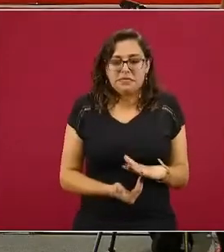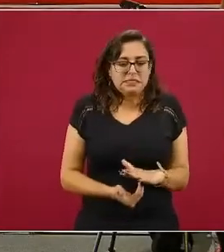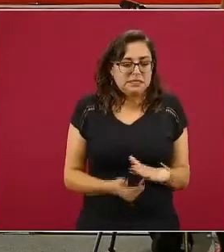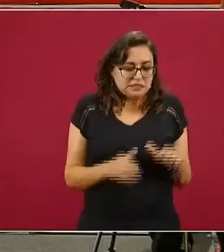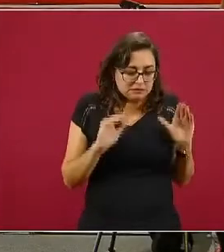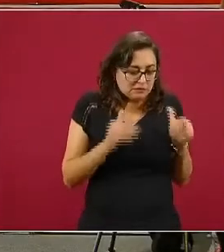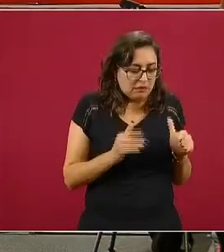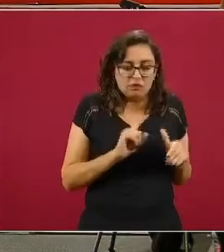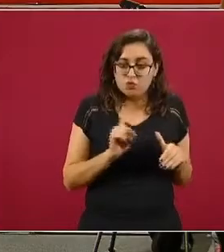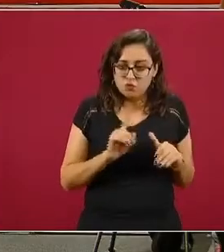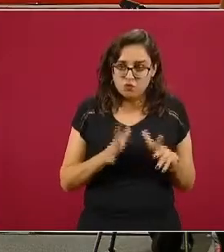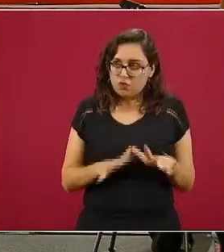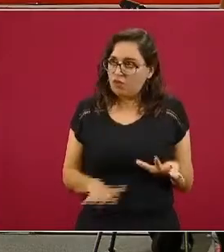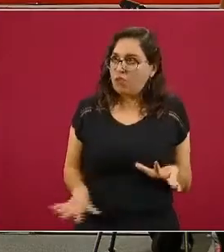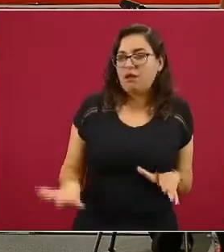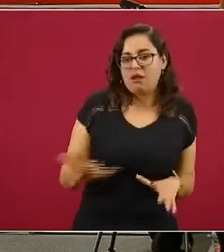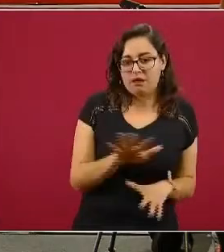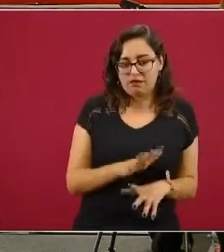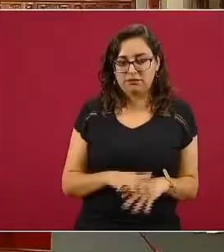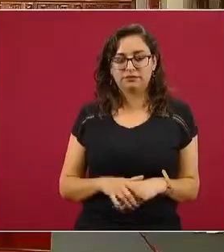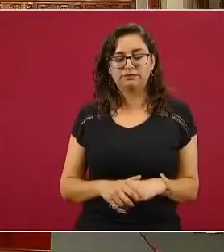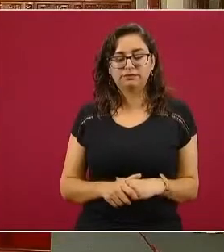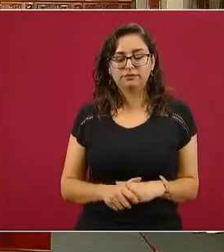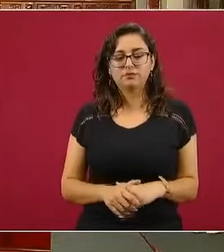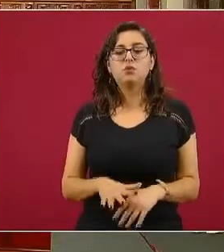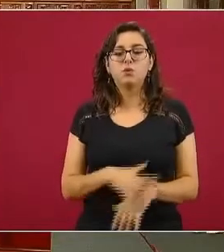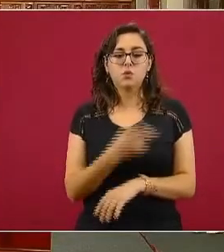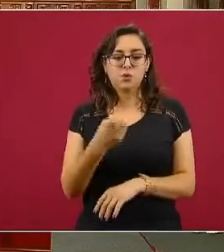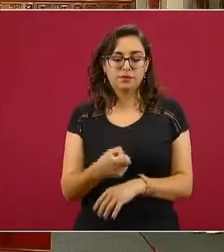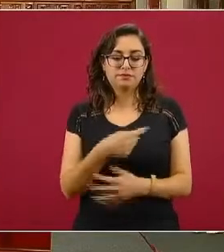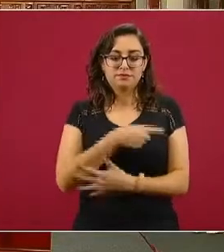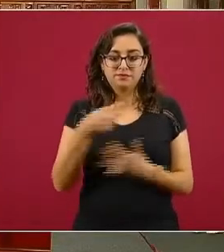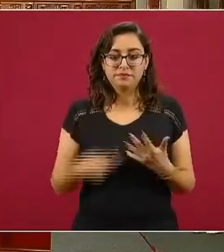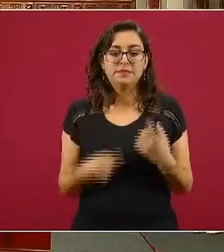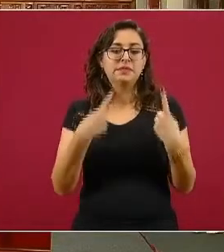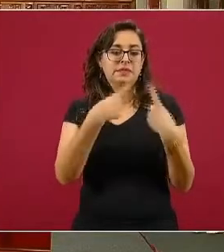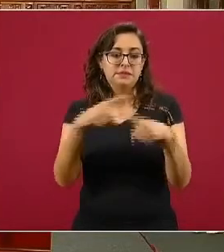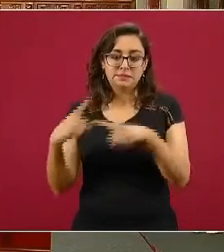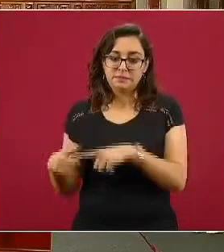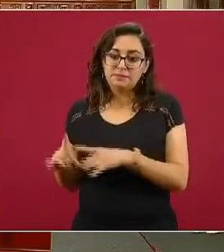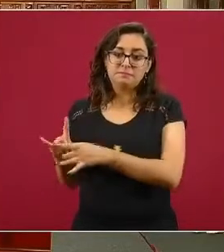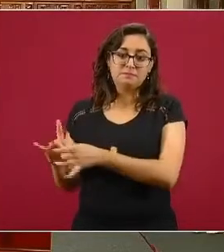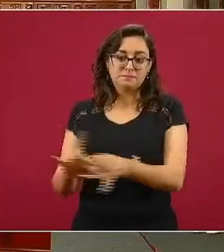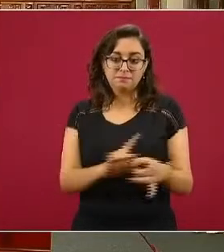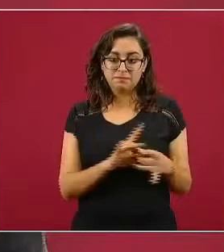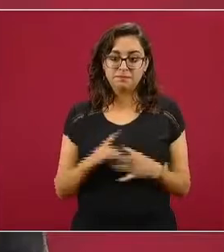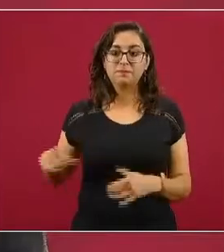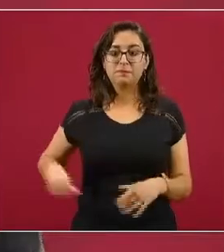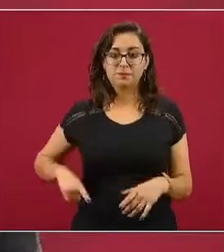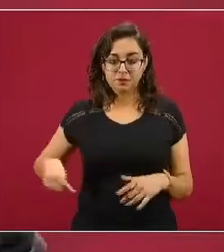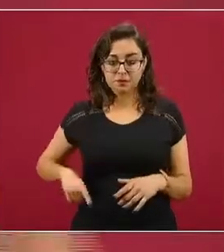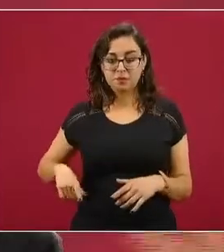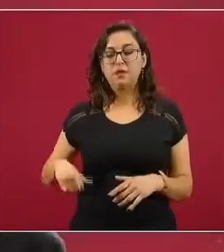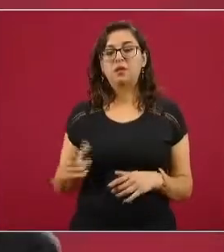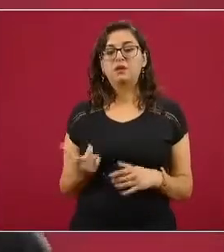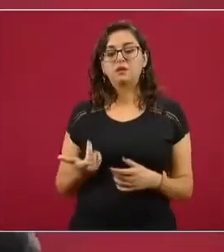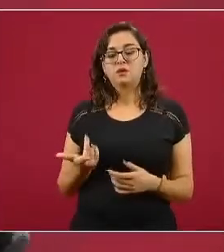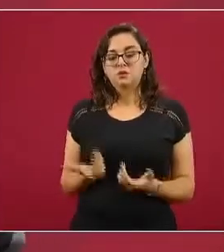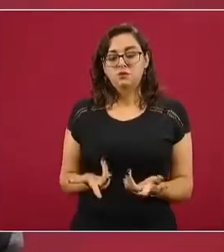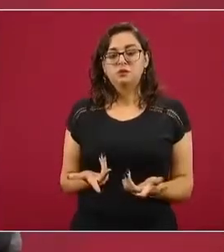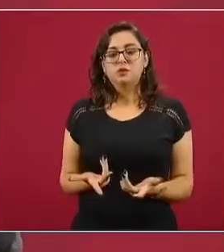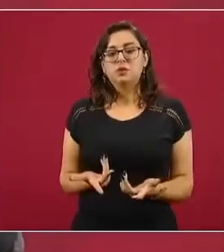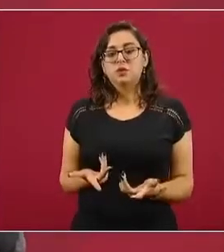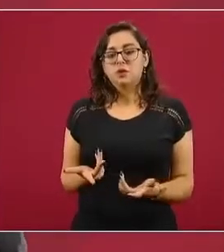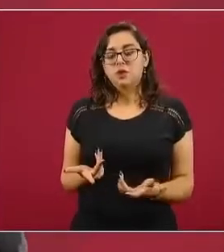desde el centro. Los mecanismos que tenemos son múltiples, a veces son alianzas con los gobiernos locales, alianzas con